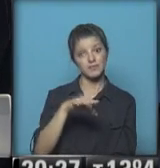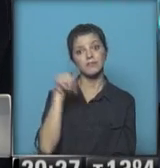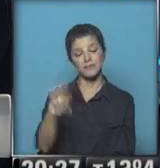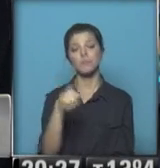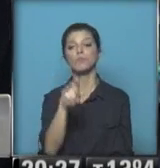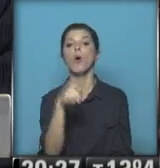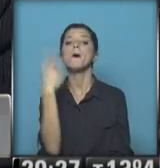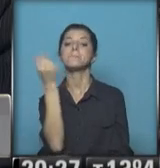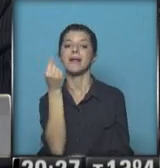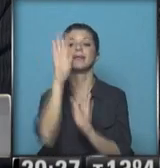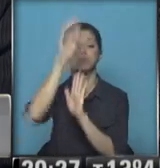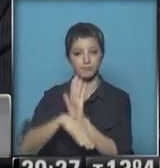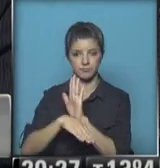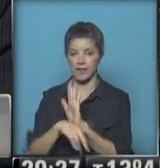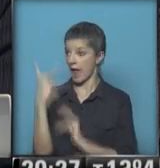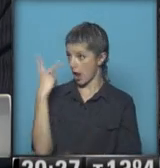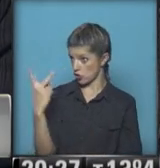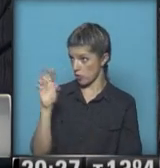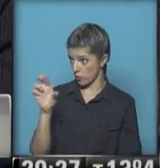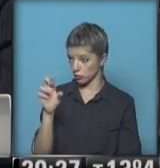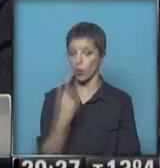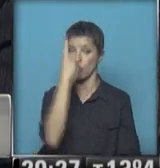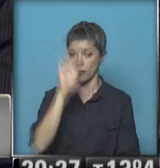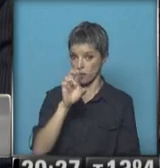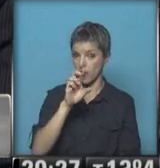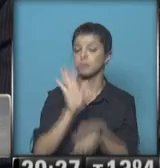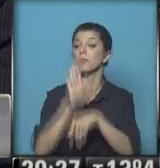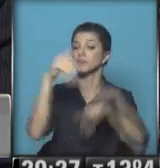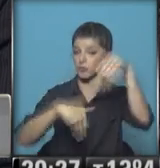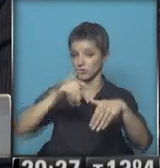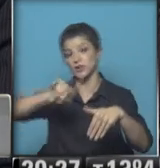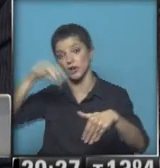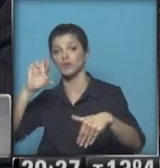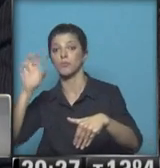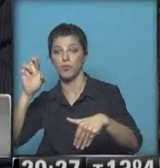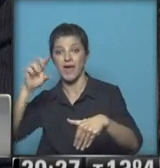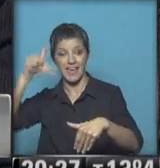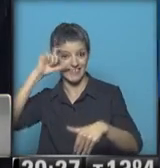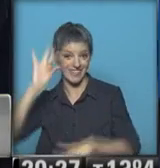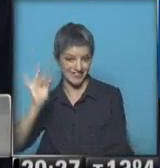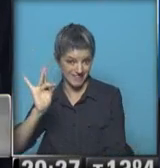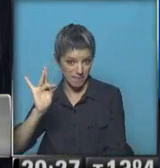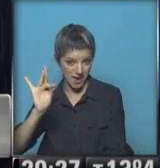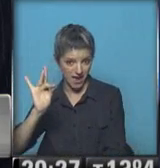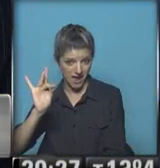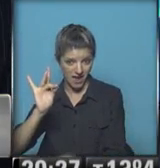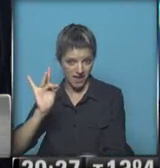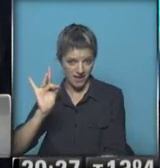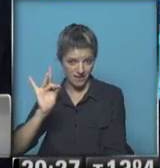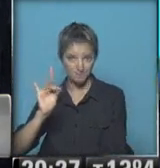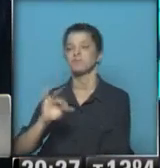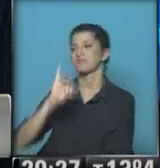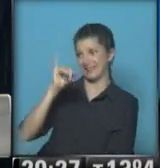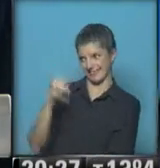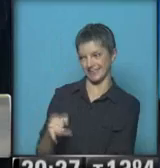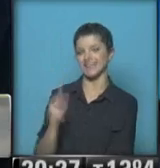hay dos dólares entonces uno electoral y el otro podríamos decir el dólar 10 de diciembre es claro el dólar asuncion claro y